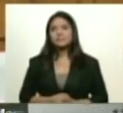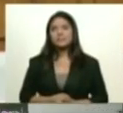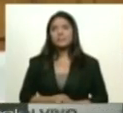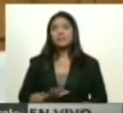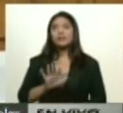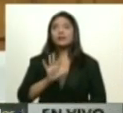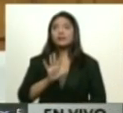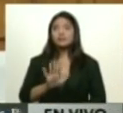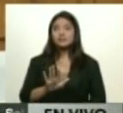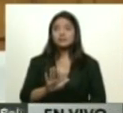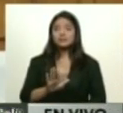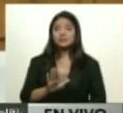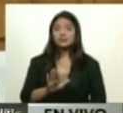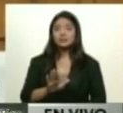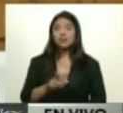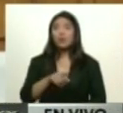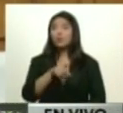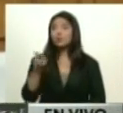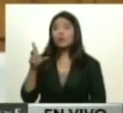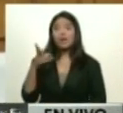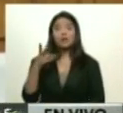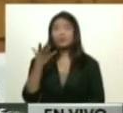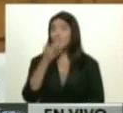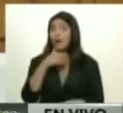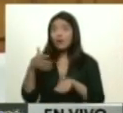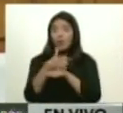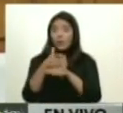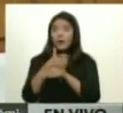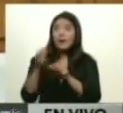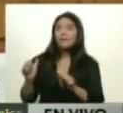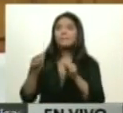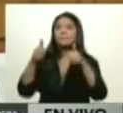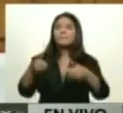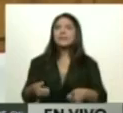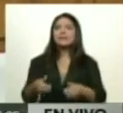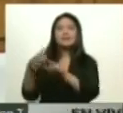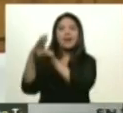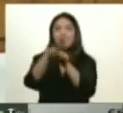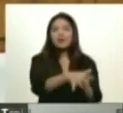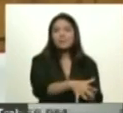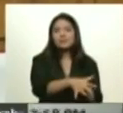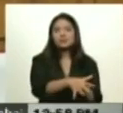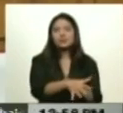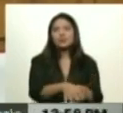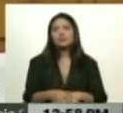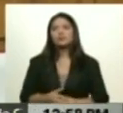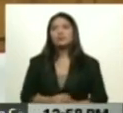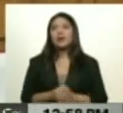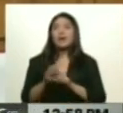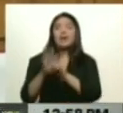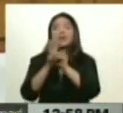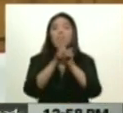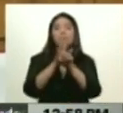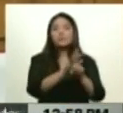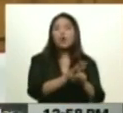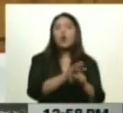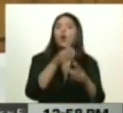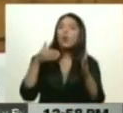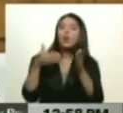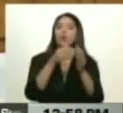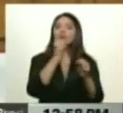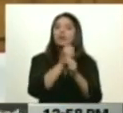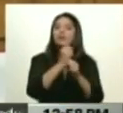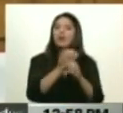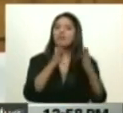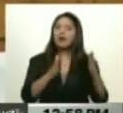manera, sin ser gobierno todavía, comienza la represión y la persecución contra trabajadores